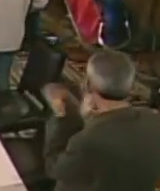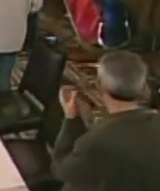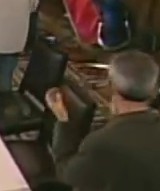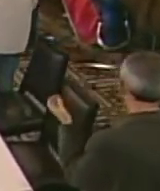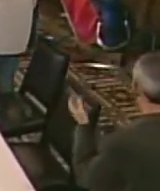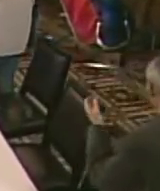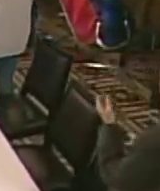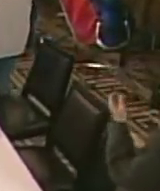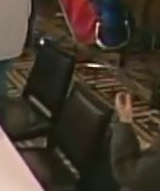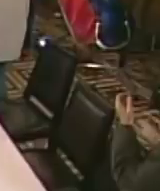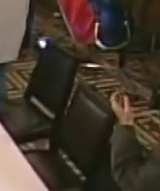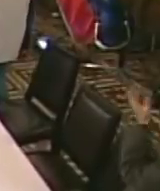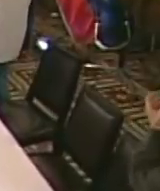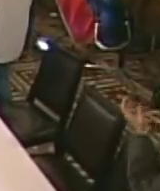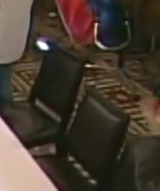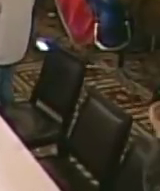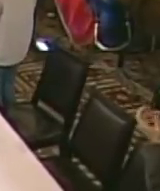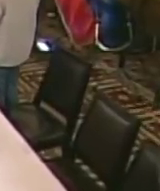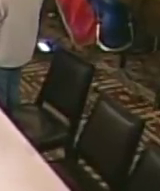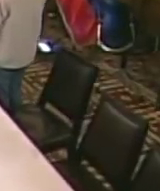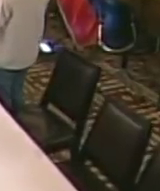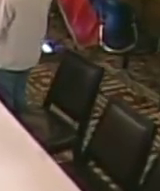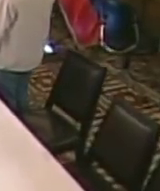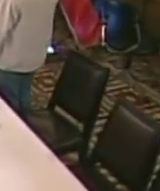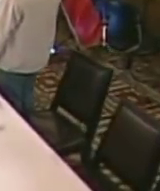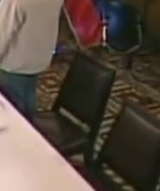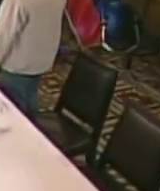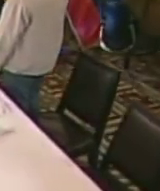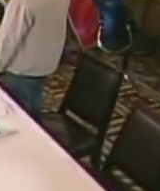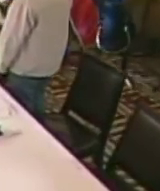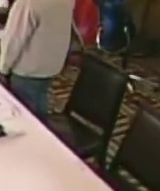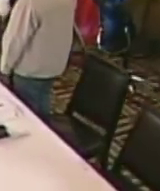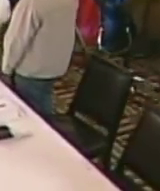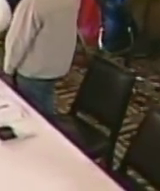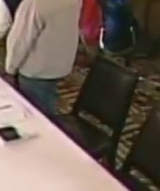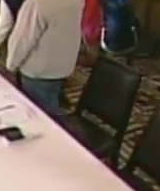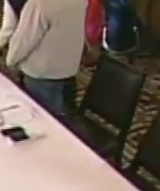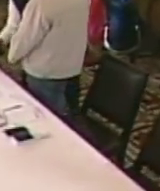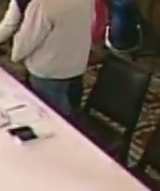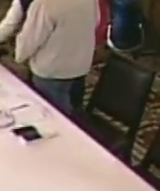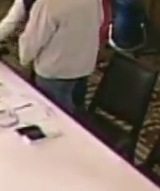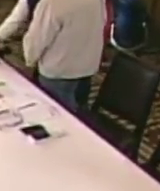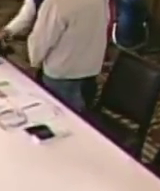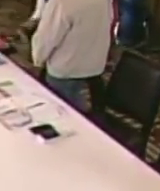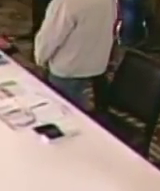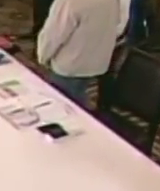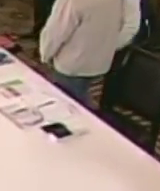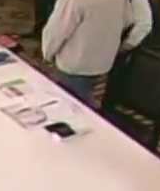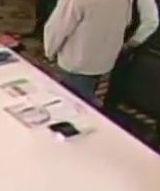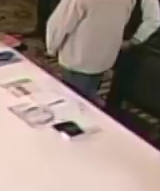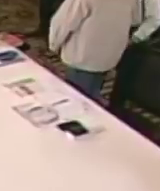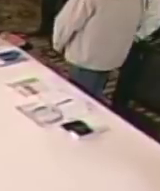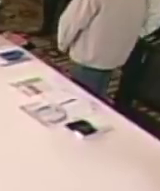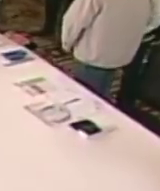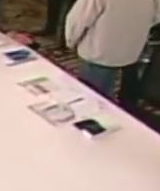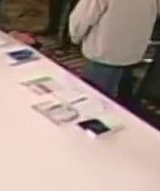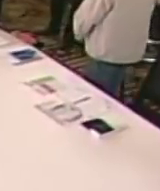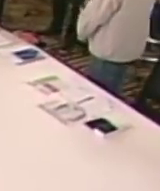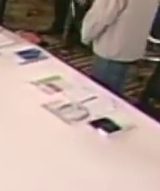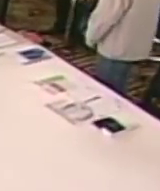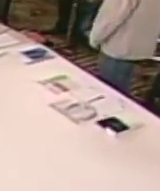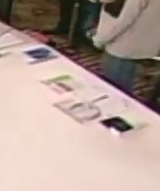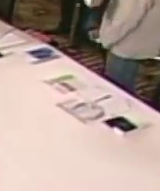el presidente de la República Bolivariana de Venezuela, Nicolás Maduro Moros. Participan en esta